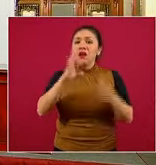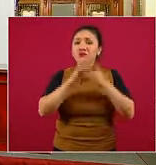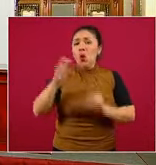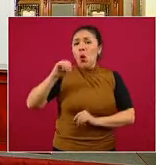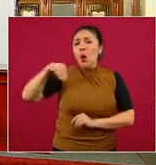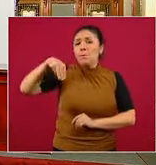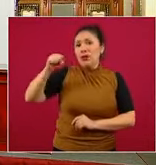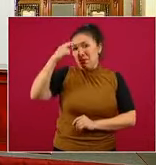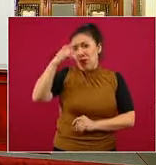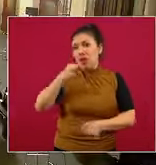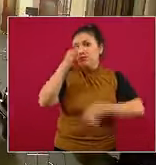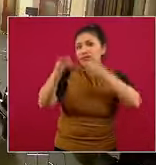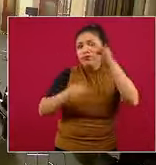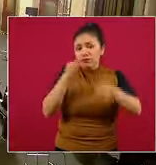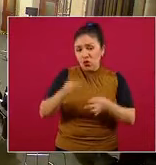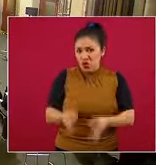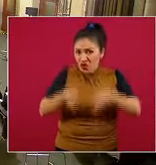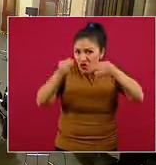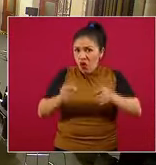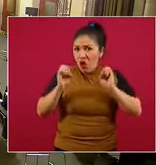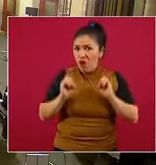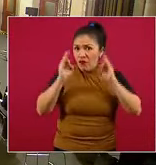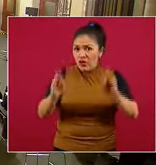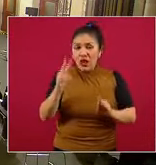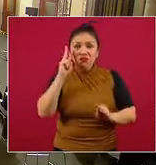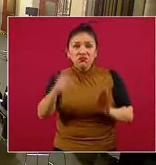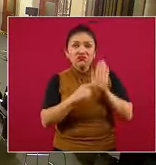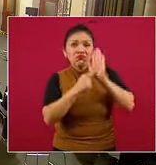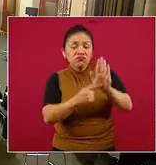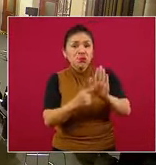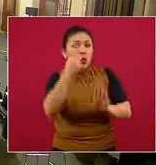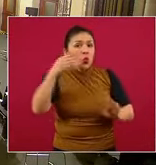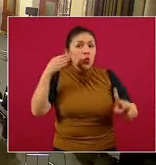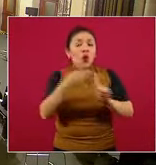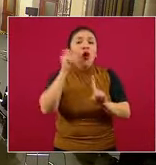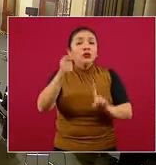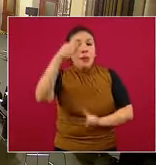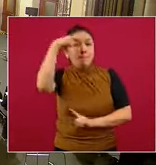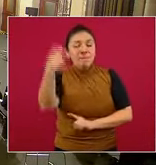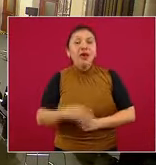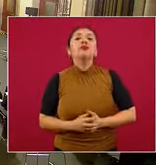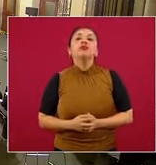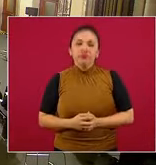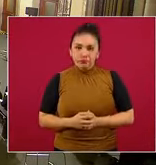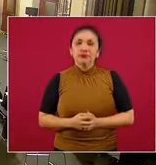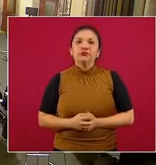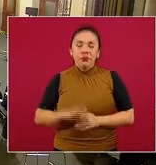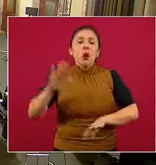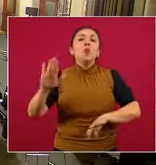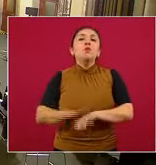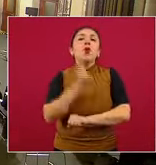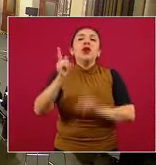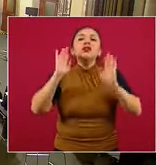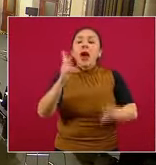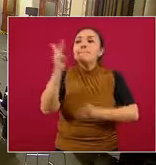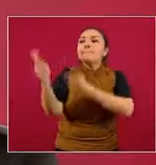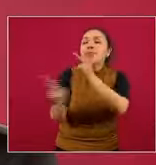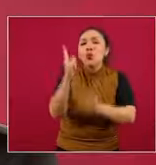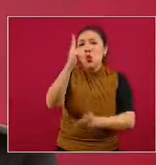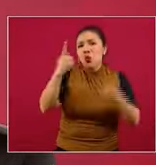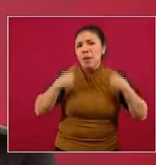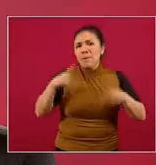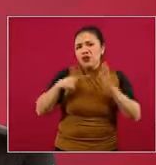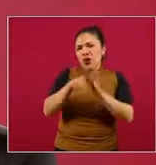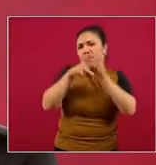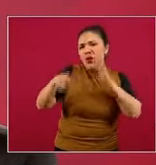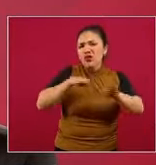En su comunicado, en el comunicado oficial, resalta el caso en particular de México. Porque le hicieron una pregunta sobre México. Una periodista de